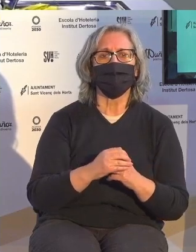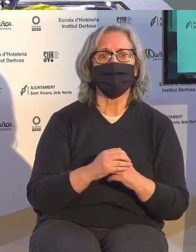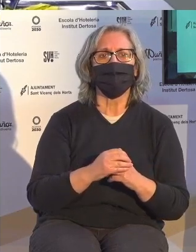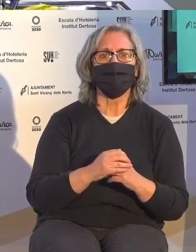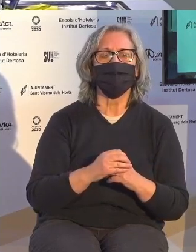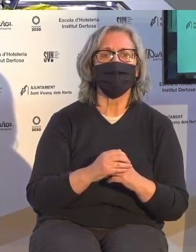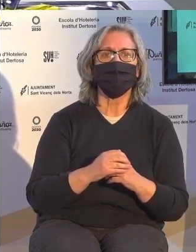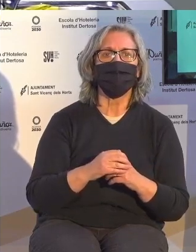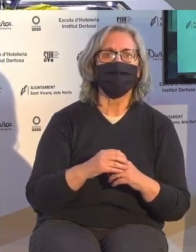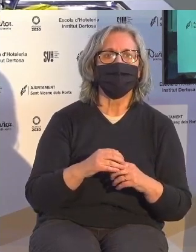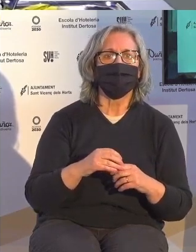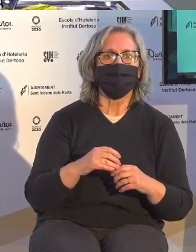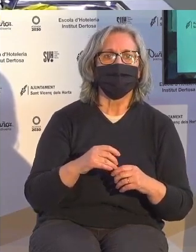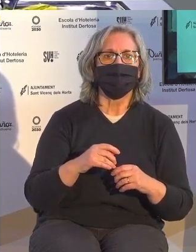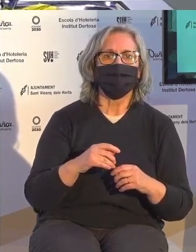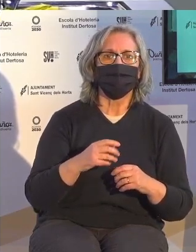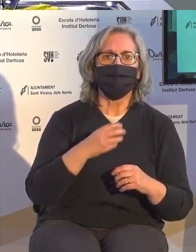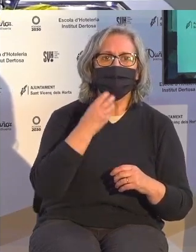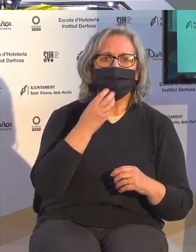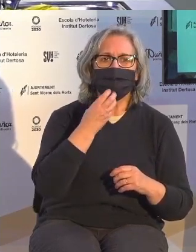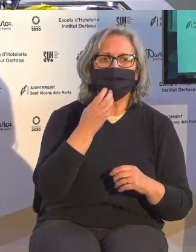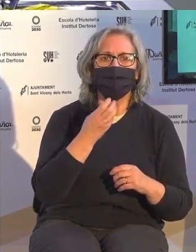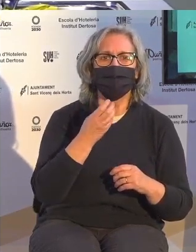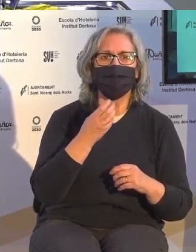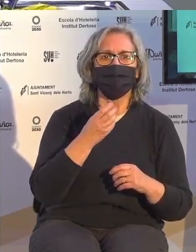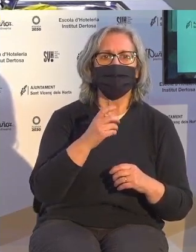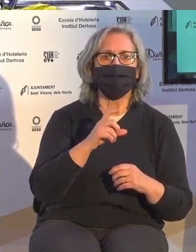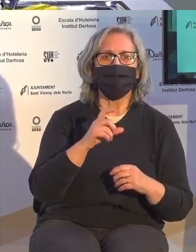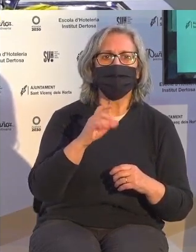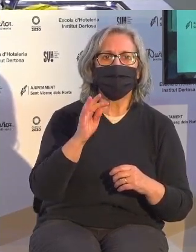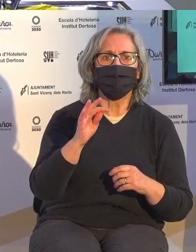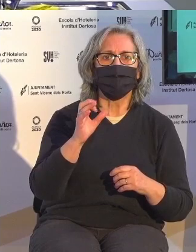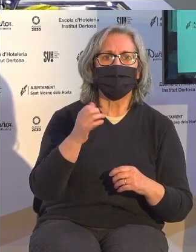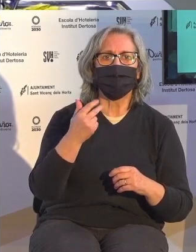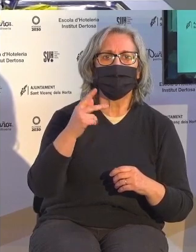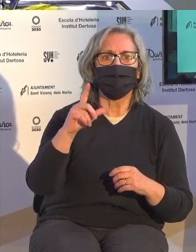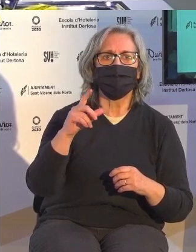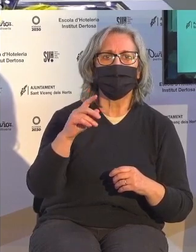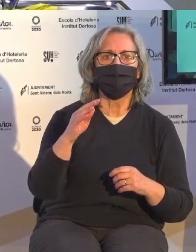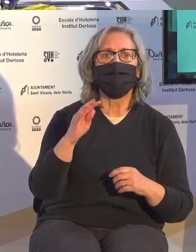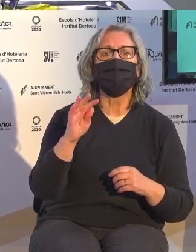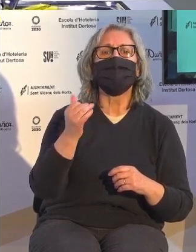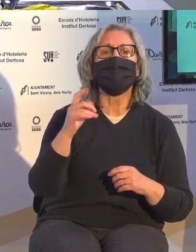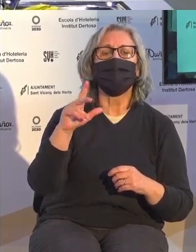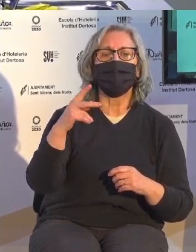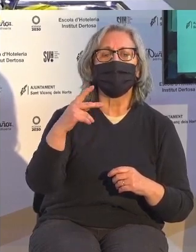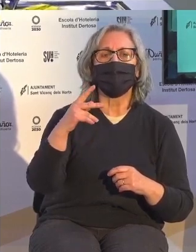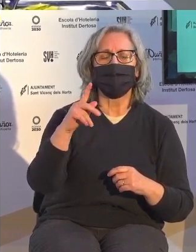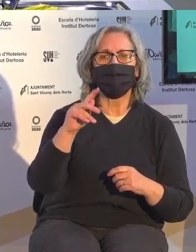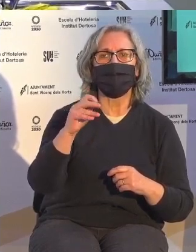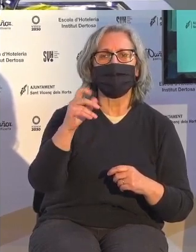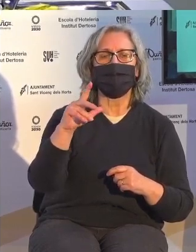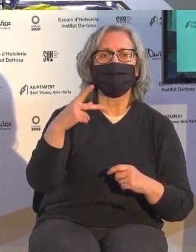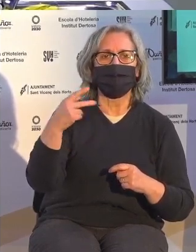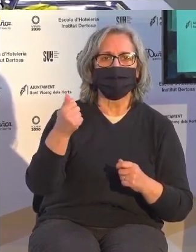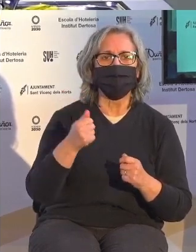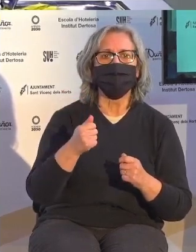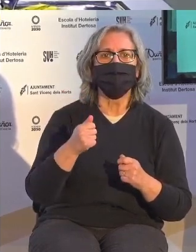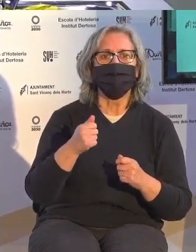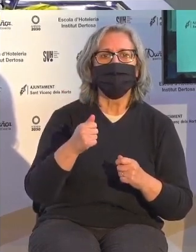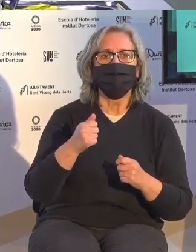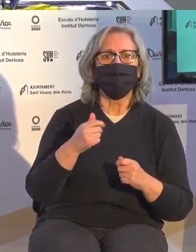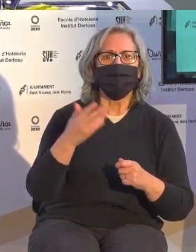postres que se llama vegetales que nos dice ustedes conocen esto es un país muy antiguo muy famoso